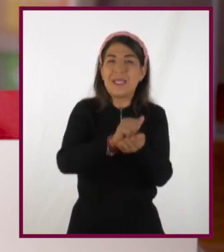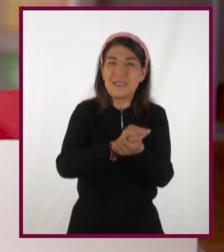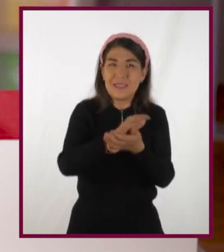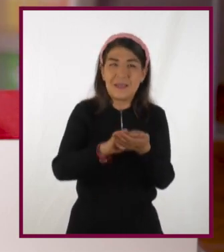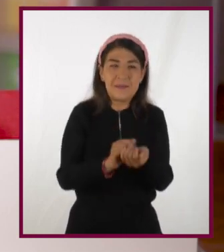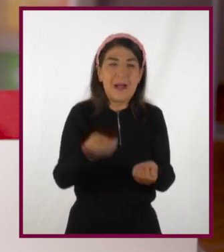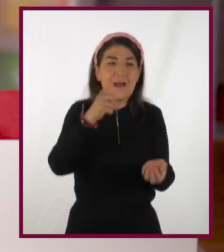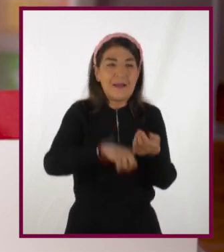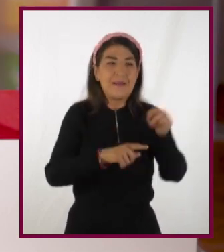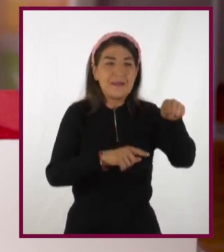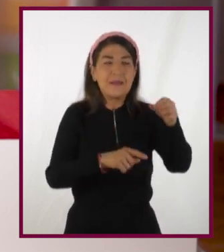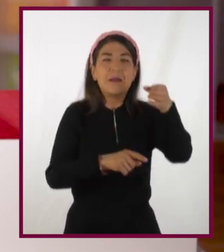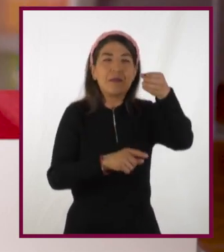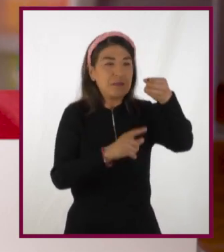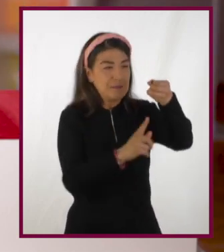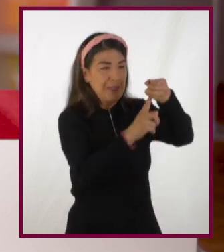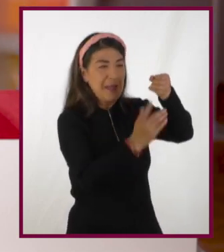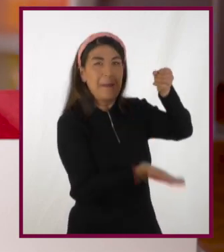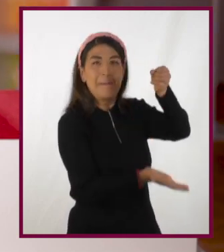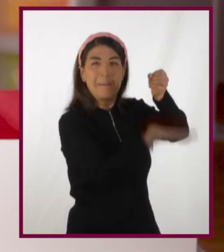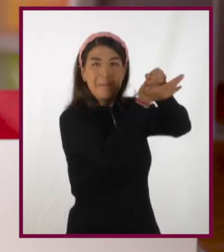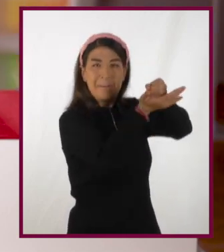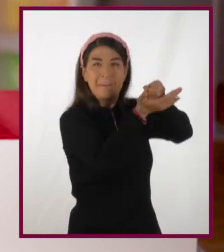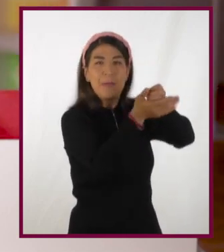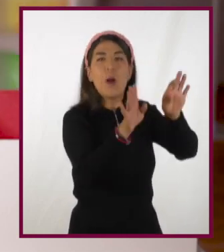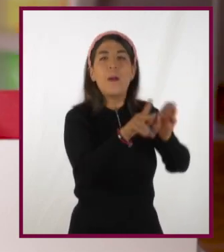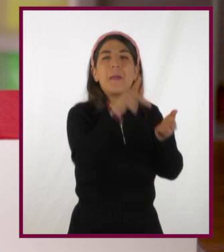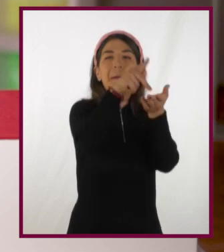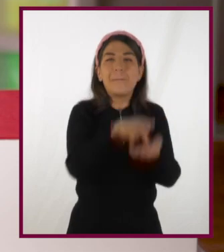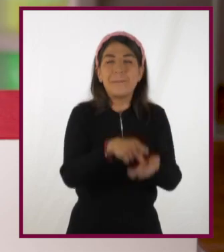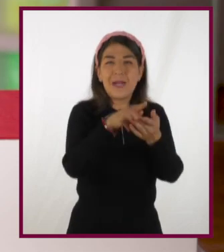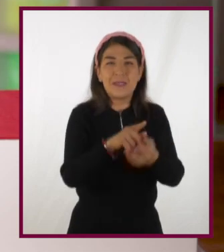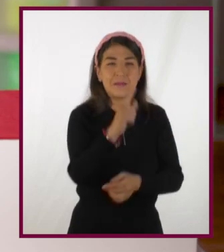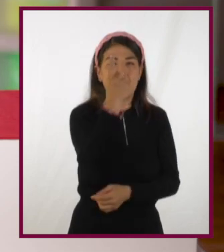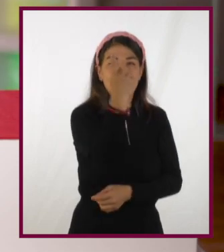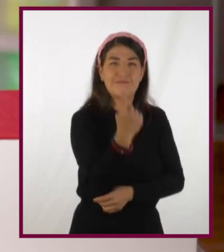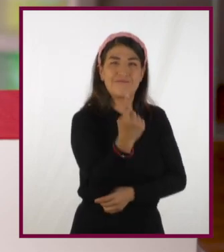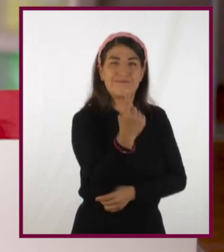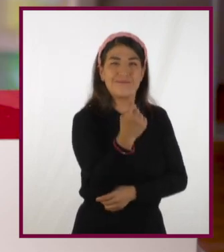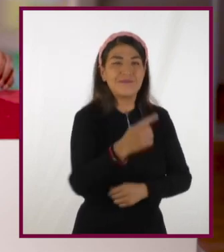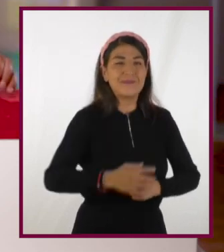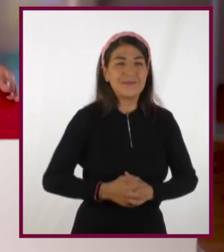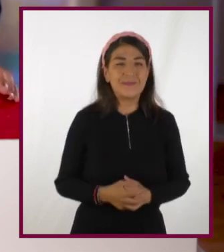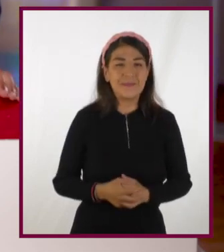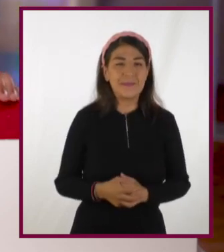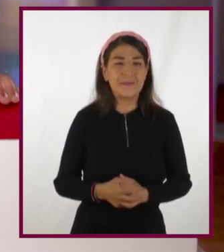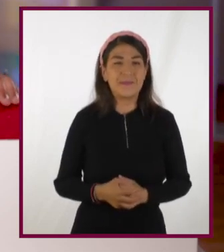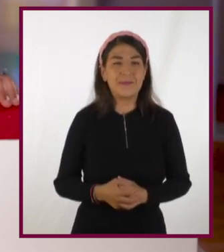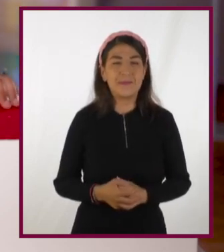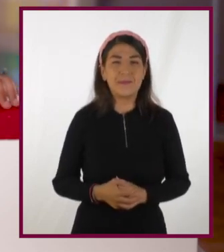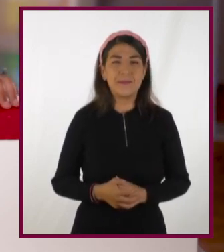plastilina en la parte inferior del tapón. Como para que genere más peso, ¿no? Y Así se quede es. vertical.